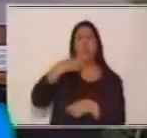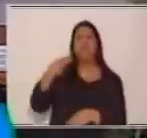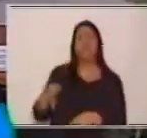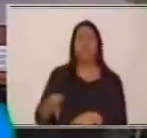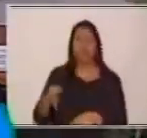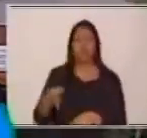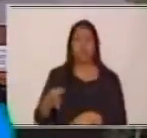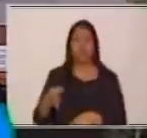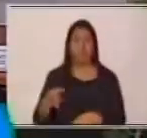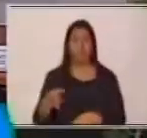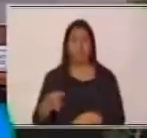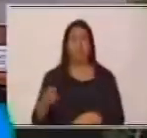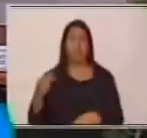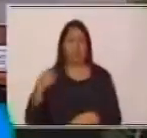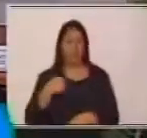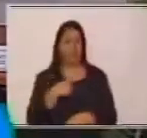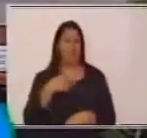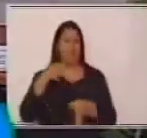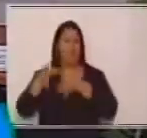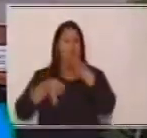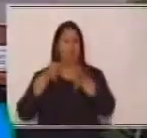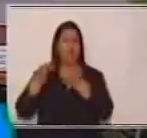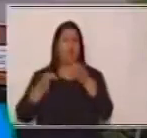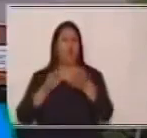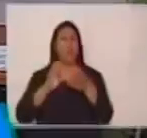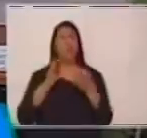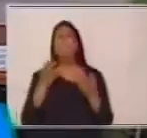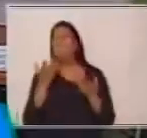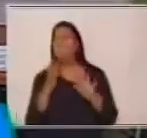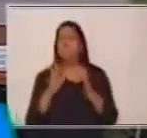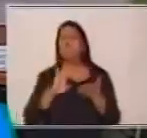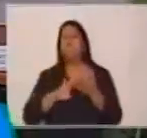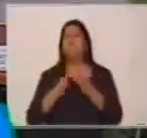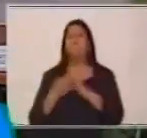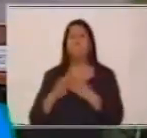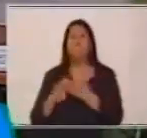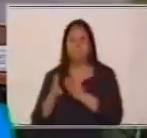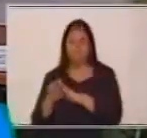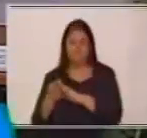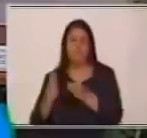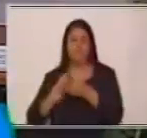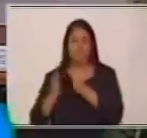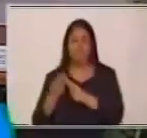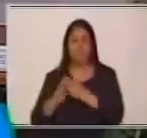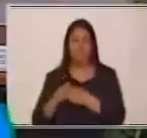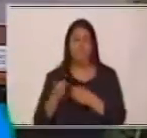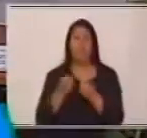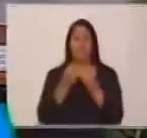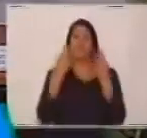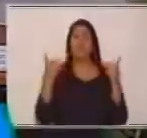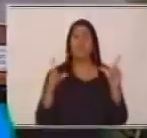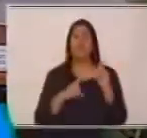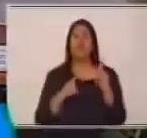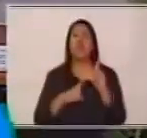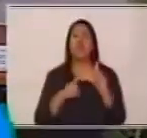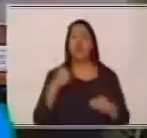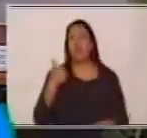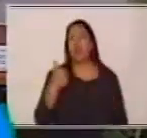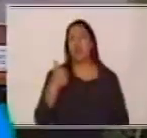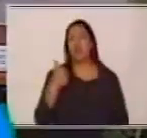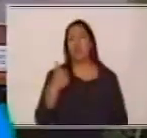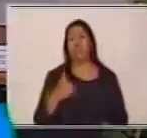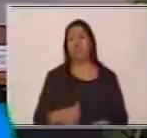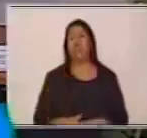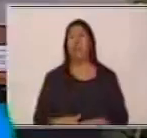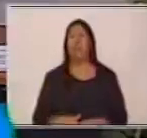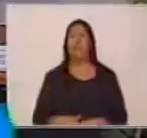vamos a identificar con la letra A. Y el término imaginario es el